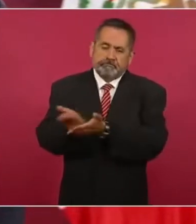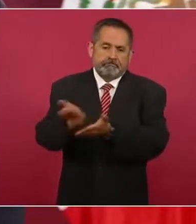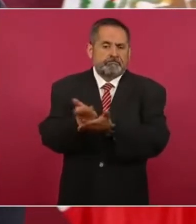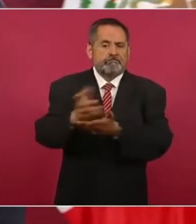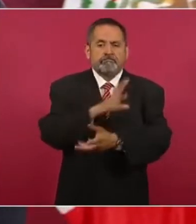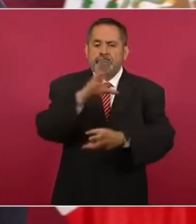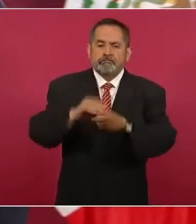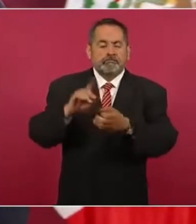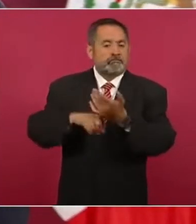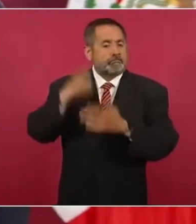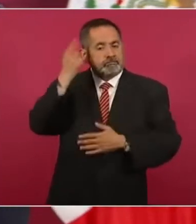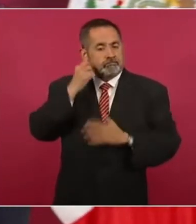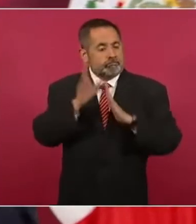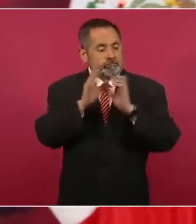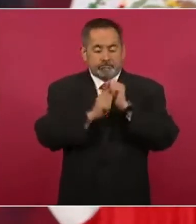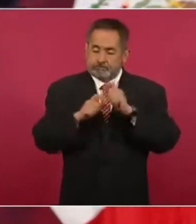constitucional a una pensión.